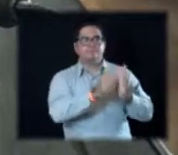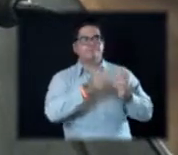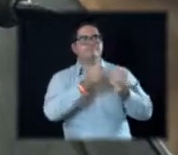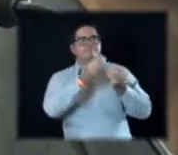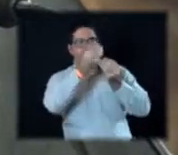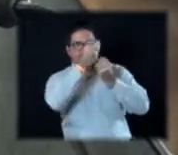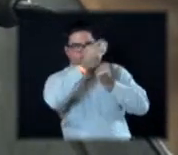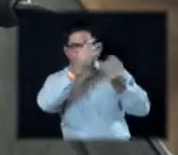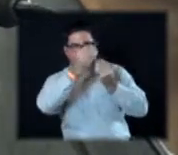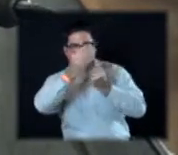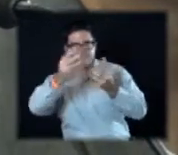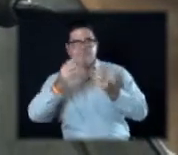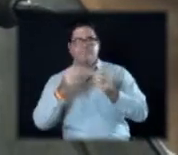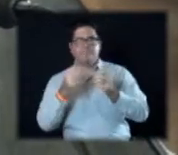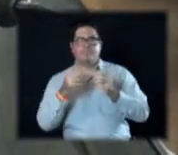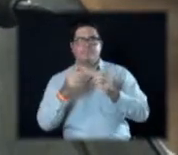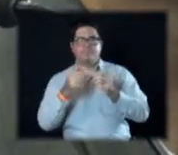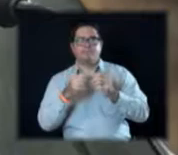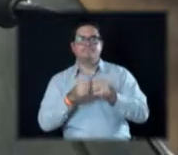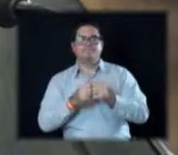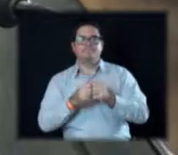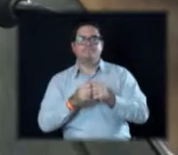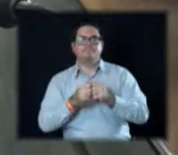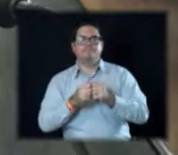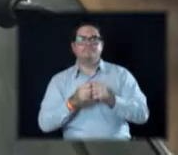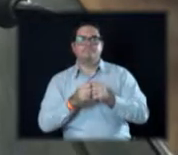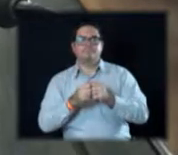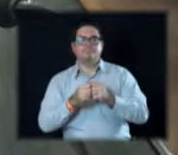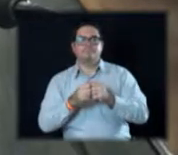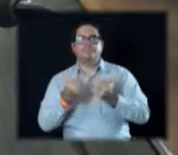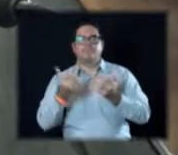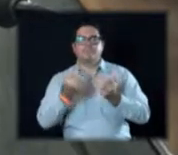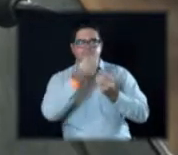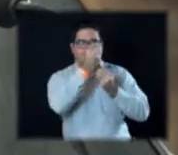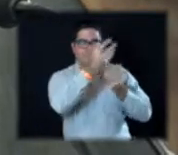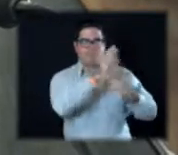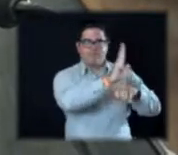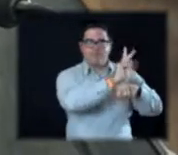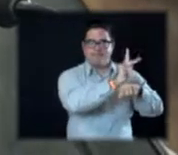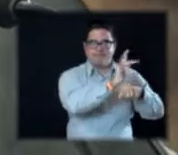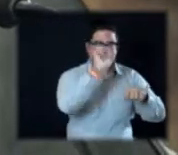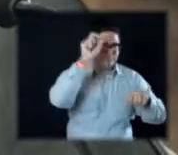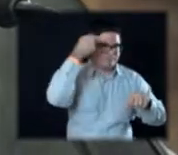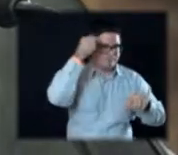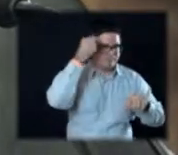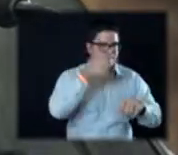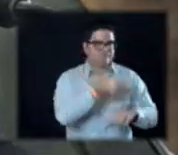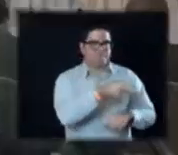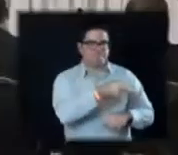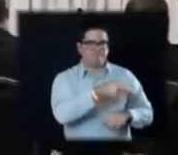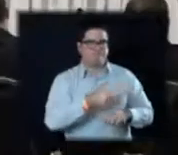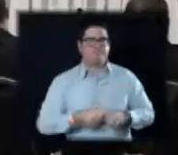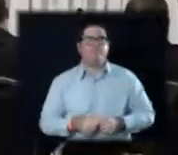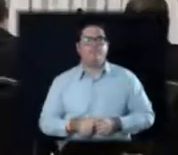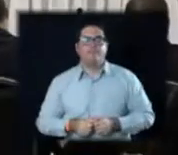sus cuentas para el propósito de preparar un informe consolidado de las cuentas bancarias del gobierno.